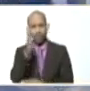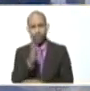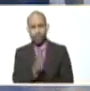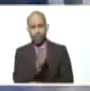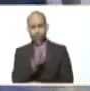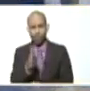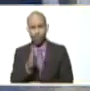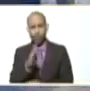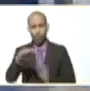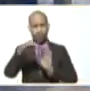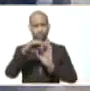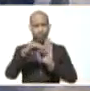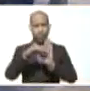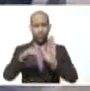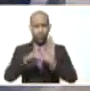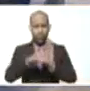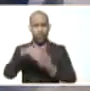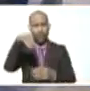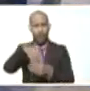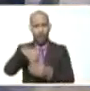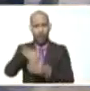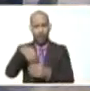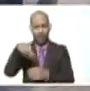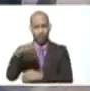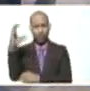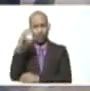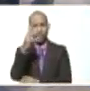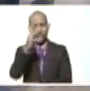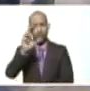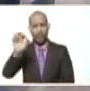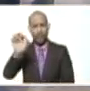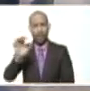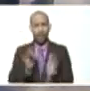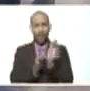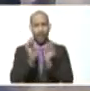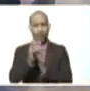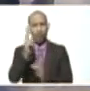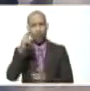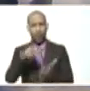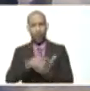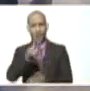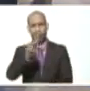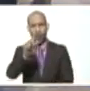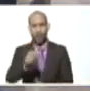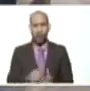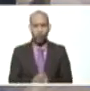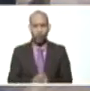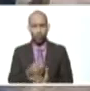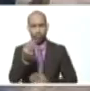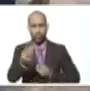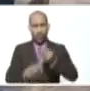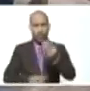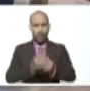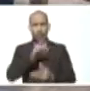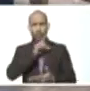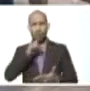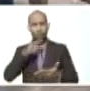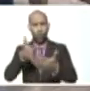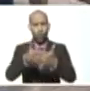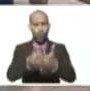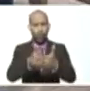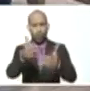establecida en la Arquidiócesis de Caracas el 30 de abril de 2021, sea nombrado